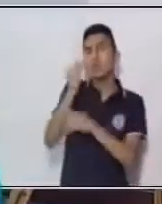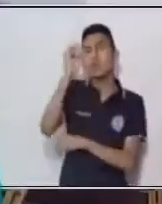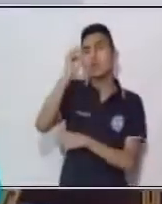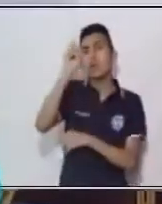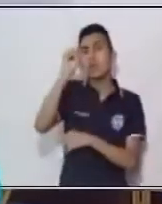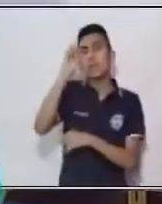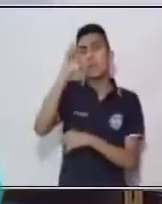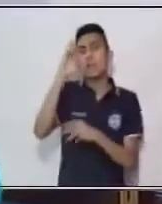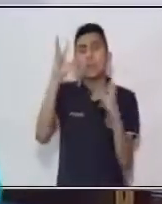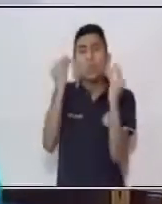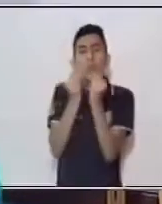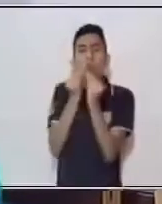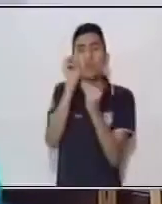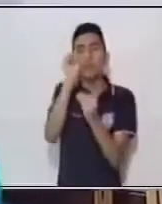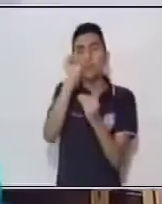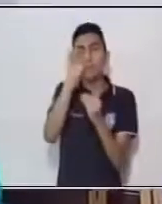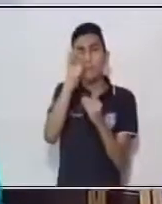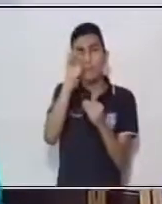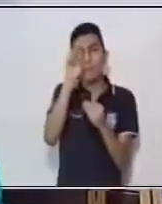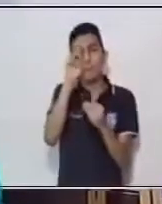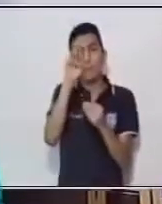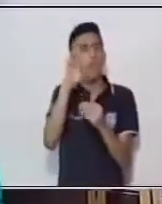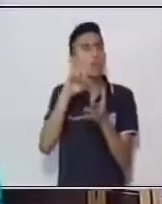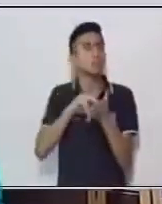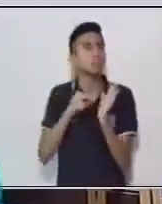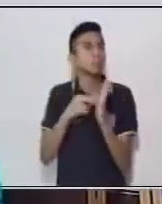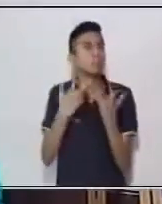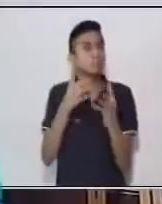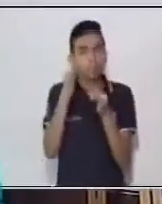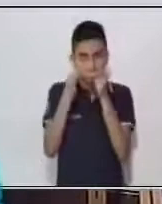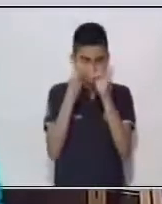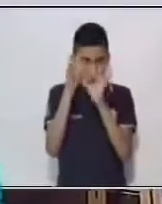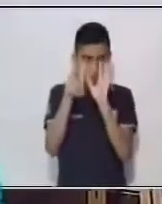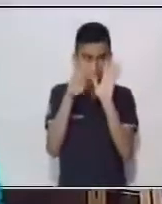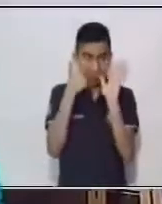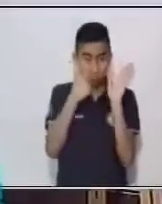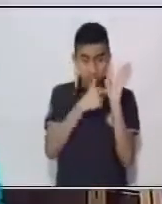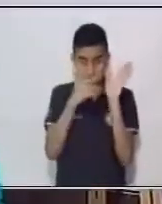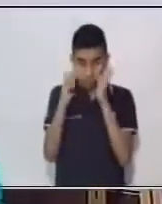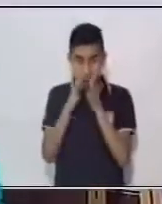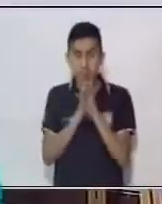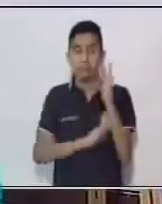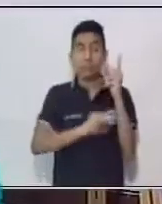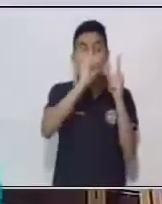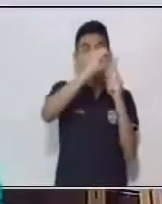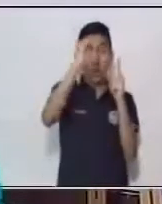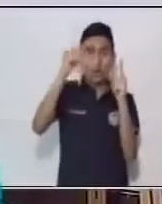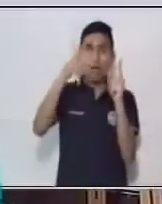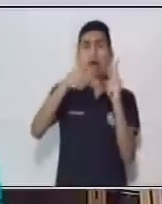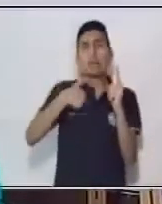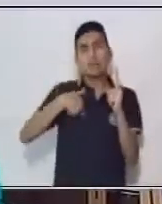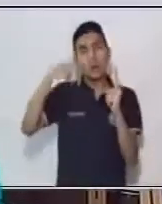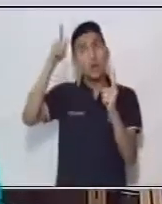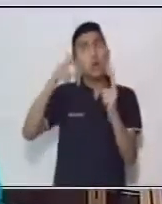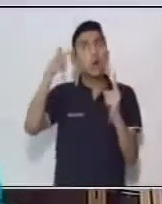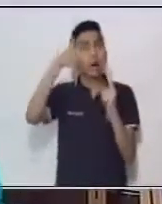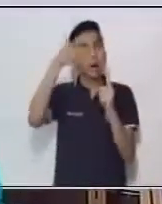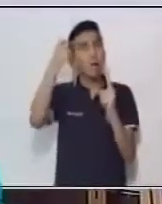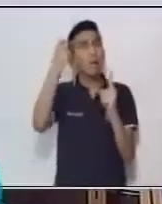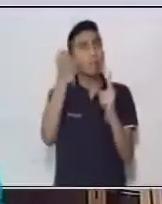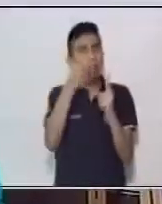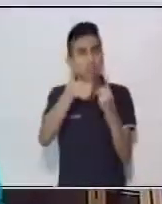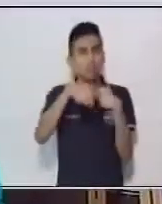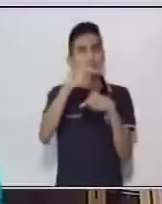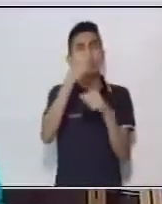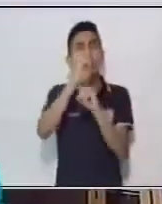que lo convierte en oración? La oración, aparte que tiene un sentido independiente y una